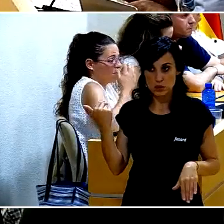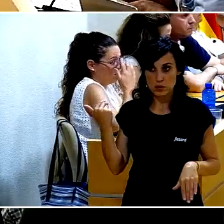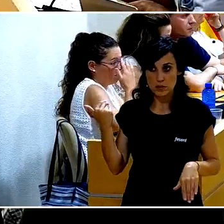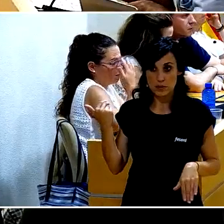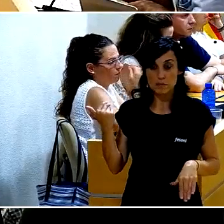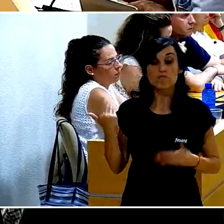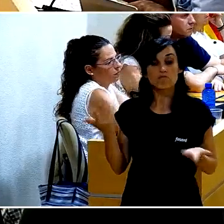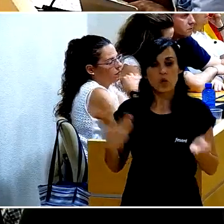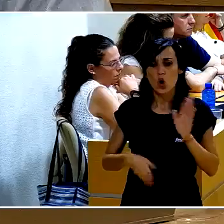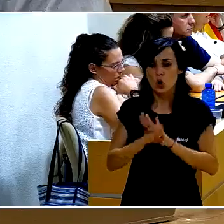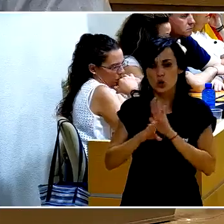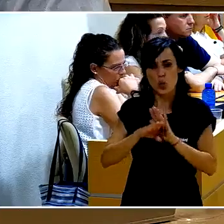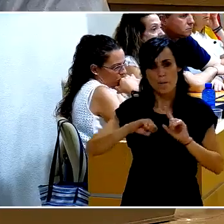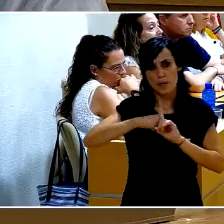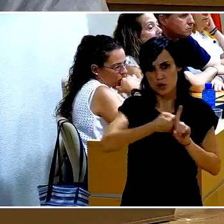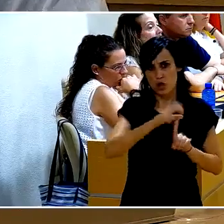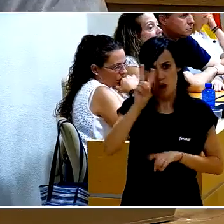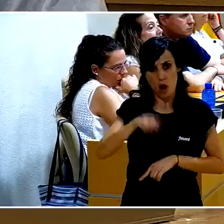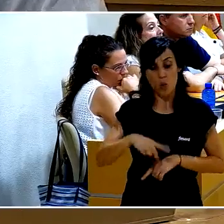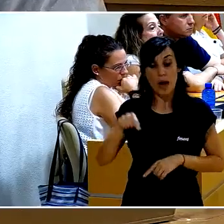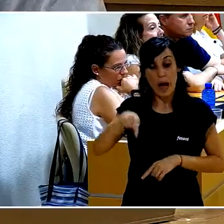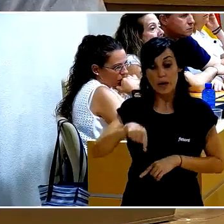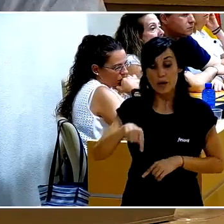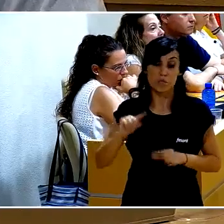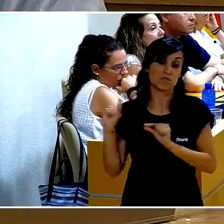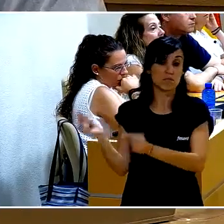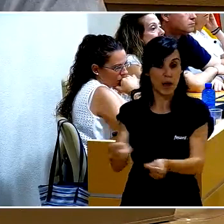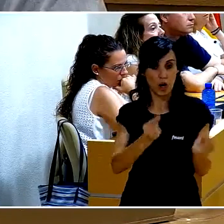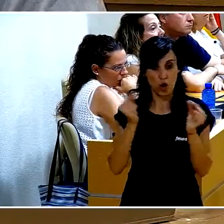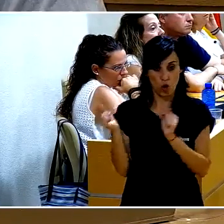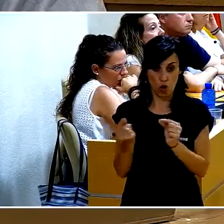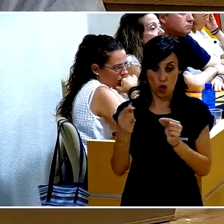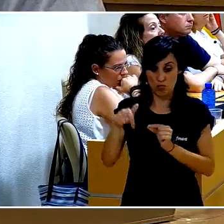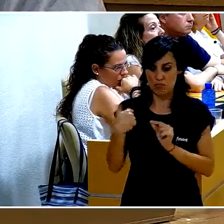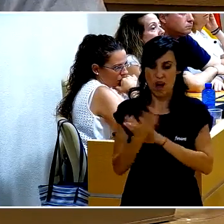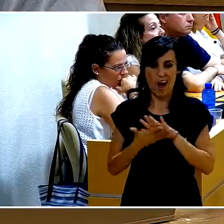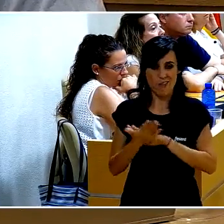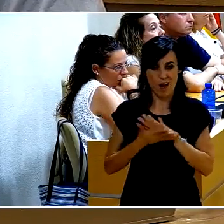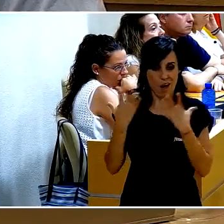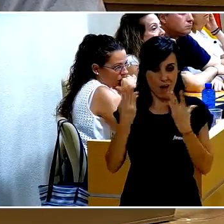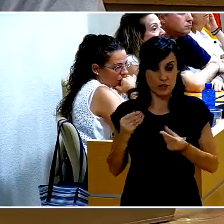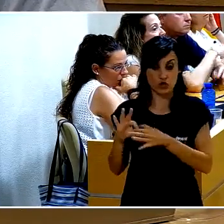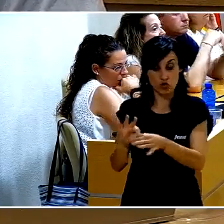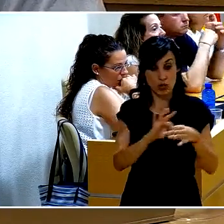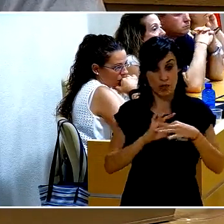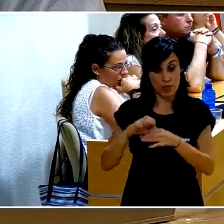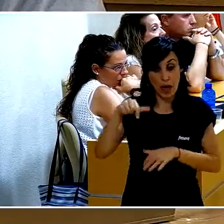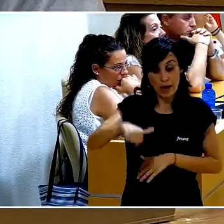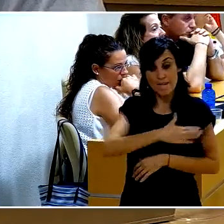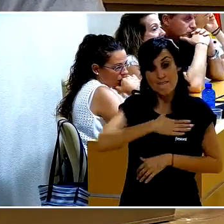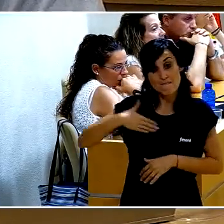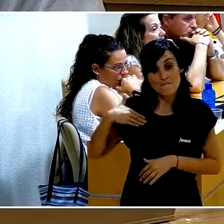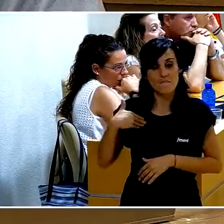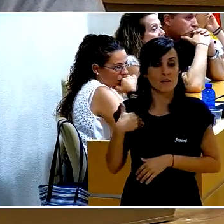y siguen habiendo presiones. Y aquí, como estamos en un pleno, que aquí se ha hablado mucho de solidaridad, aquí lo que se aprende, lo que aprenden